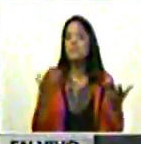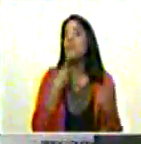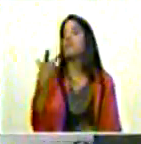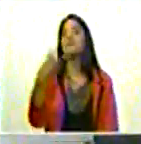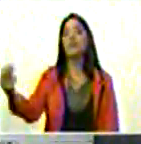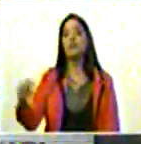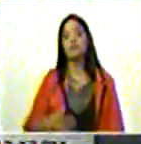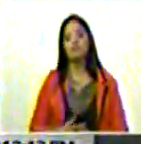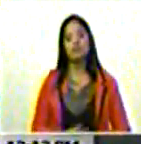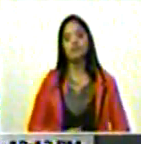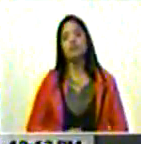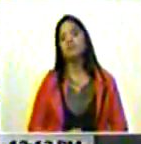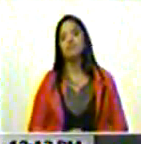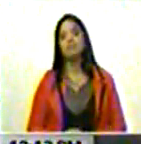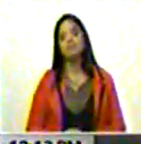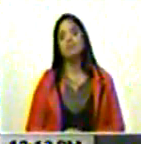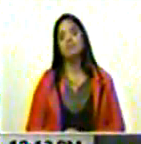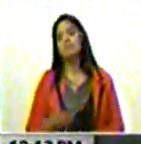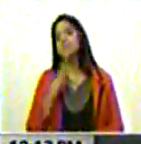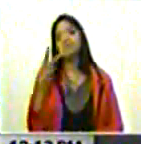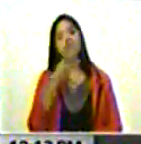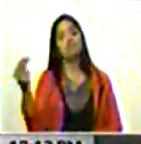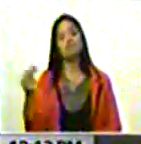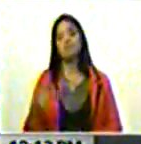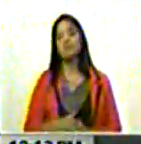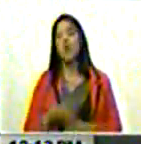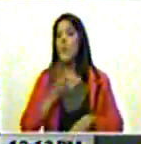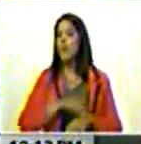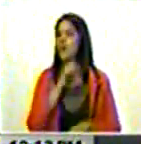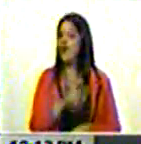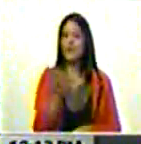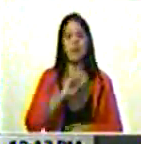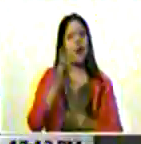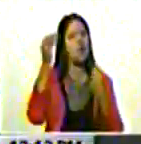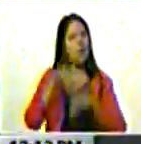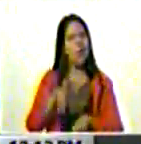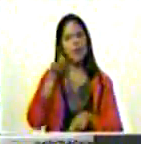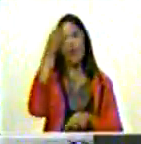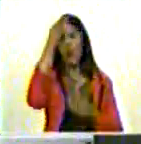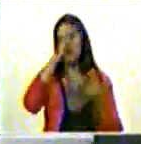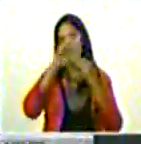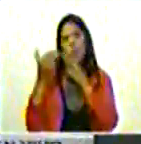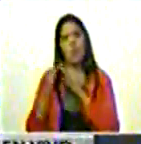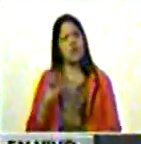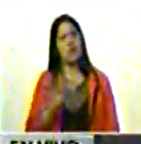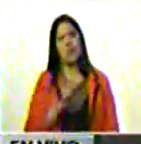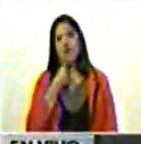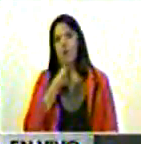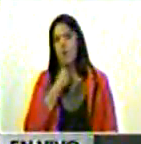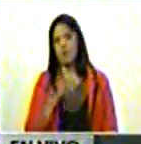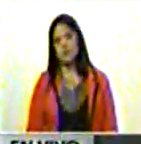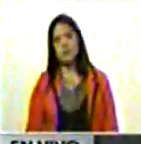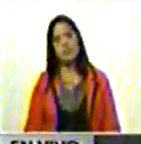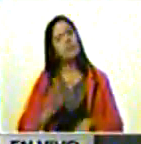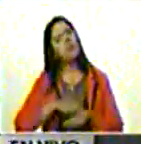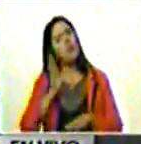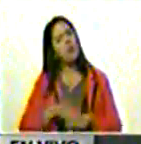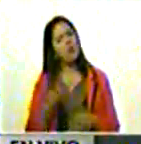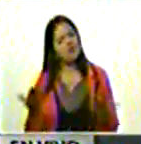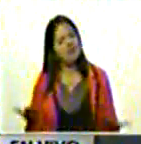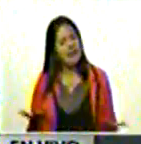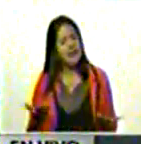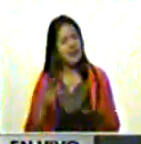Vota en contra. Vota en contra porque ellos no están de acuerdo con los consejos comunales. ¿Pero por qué? ¿Cuál es